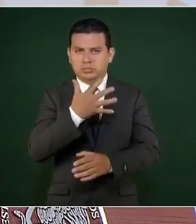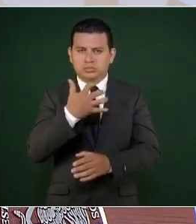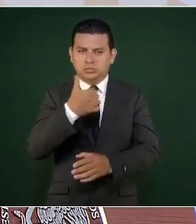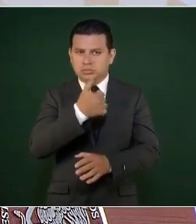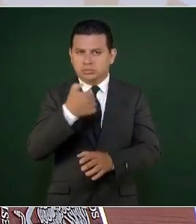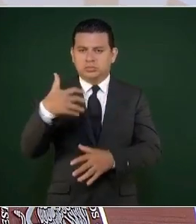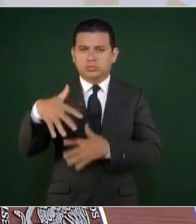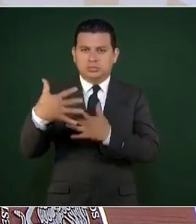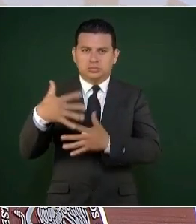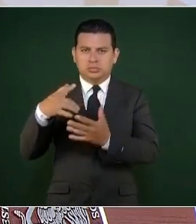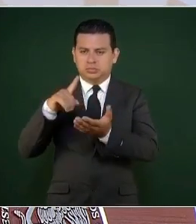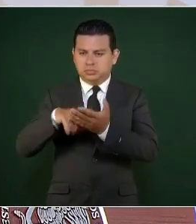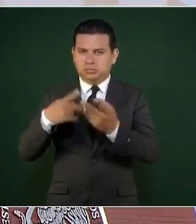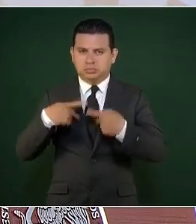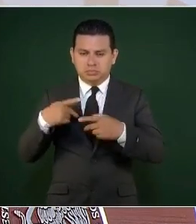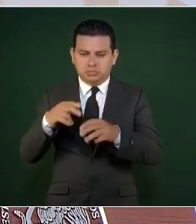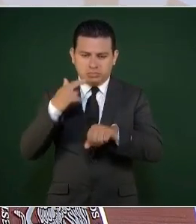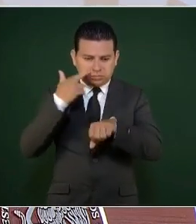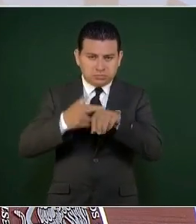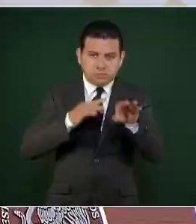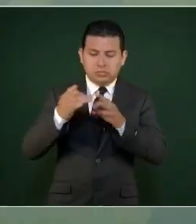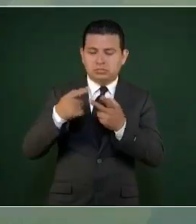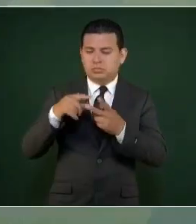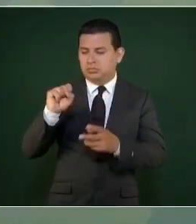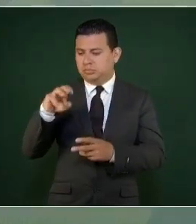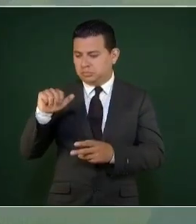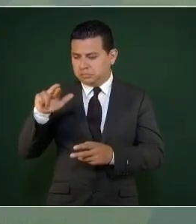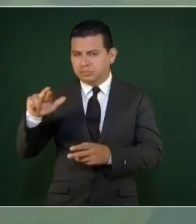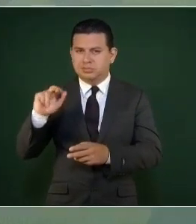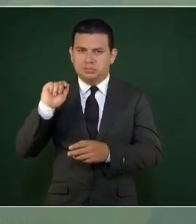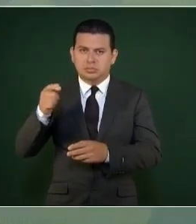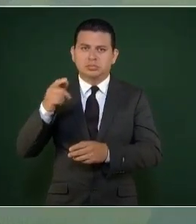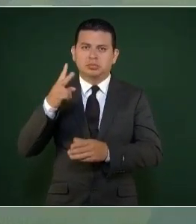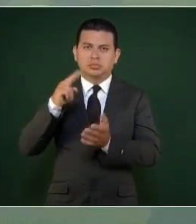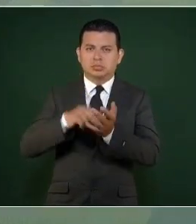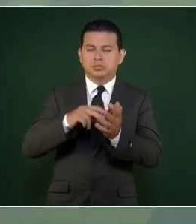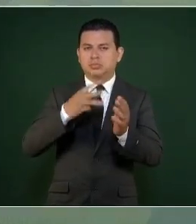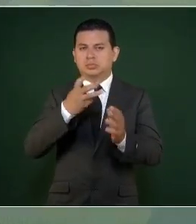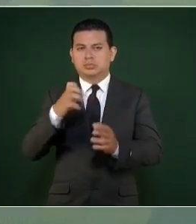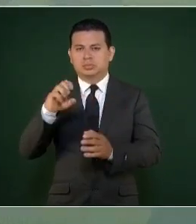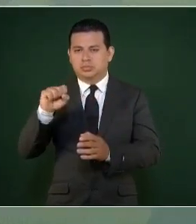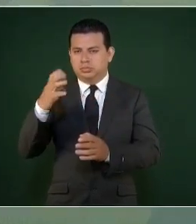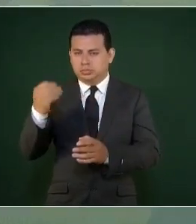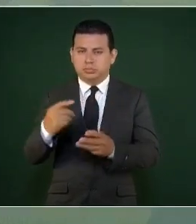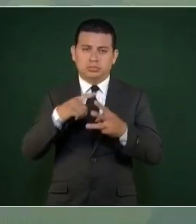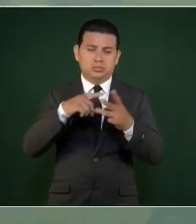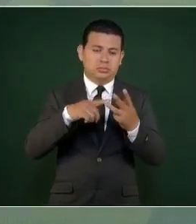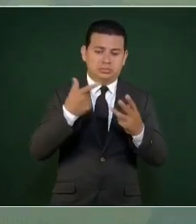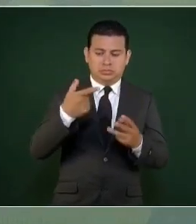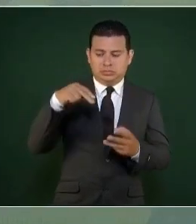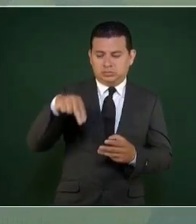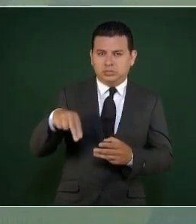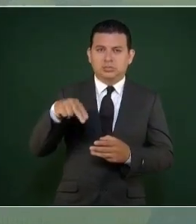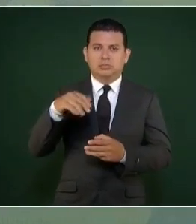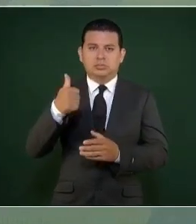elementos operativos, la Secretaría de Marina 2.369, la Guardia